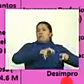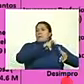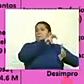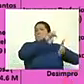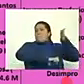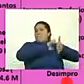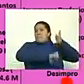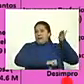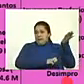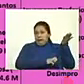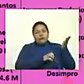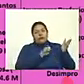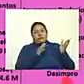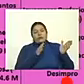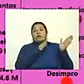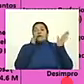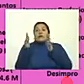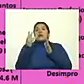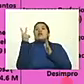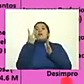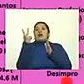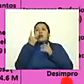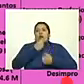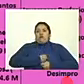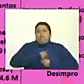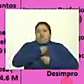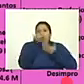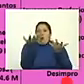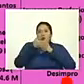Lo que está en verde es lo confesado.